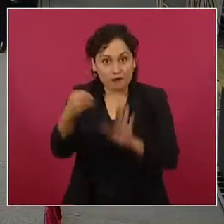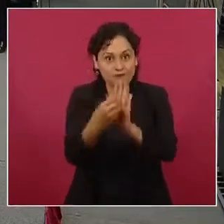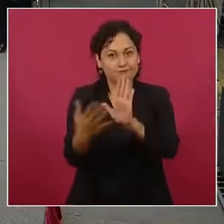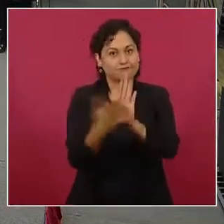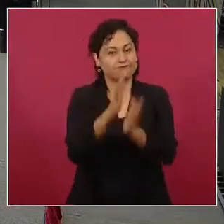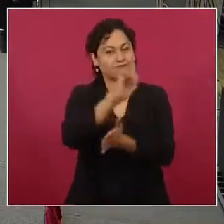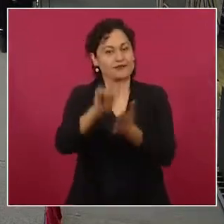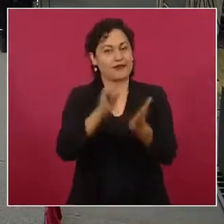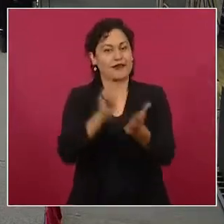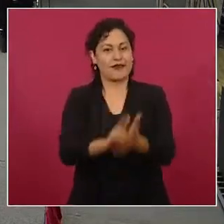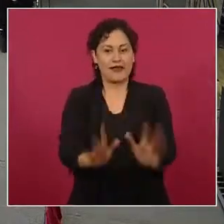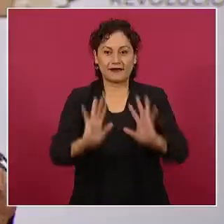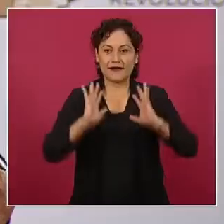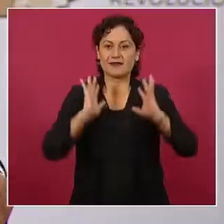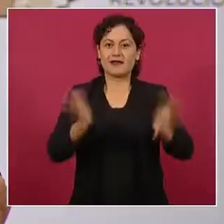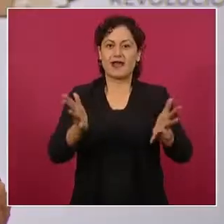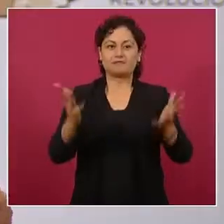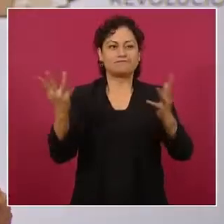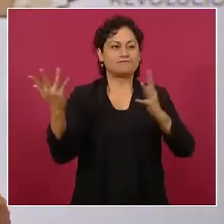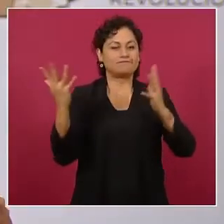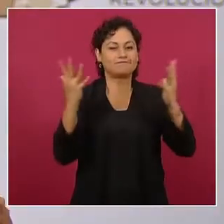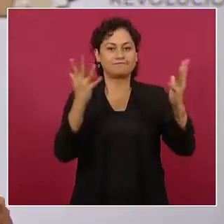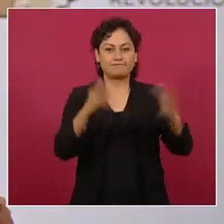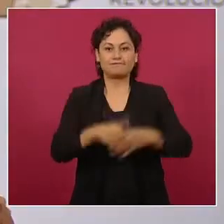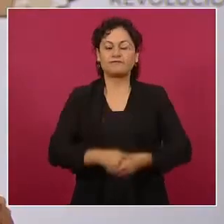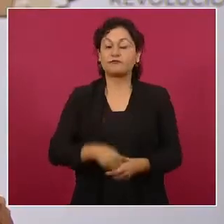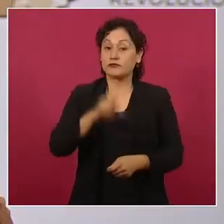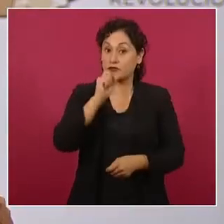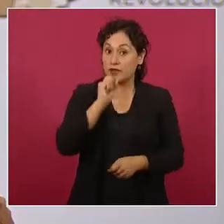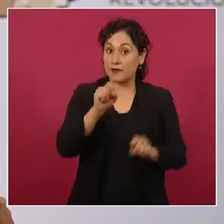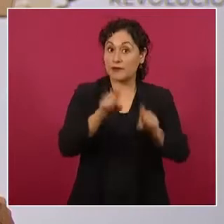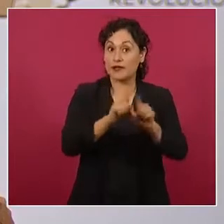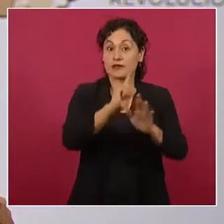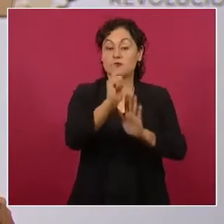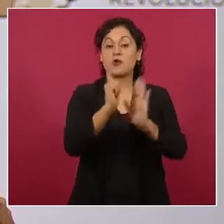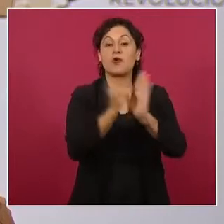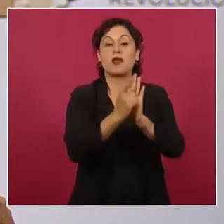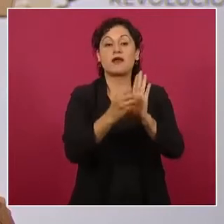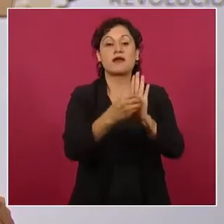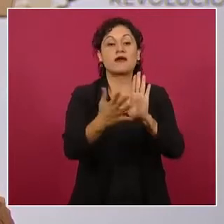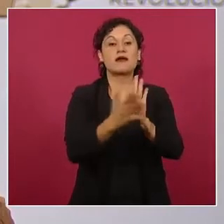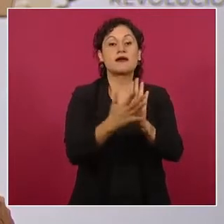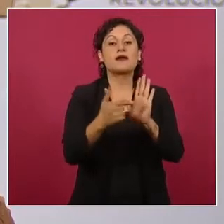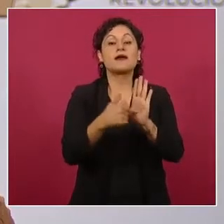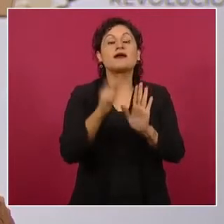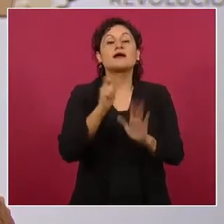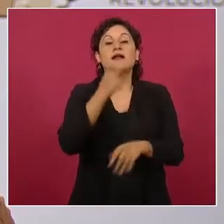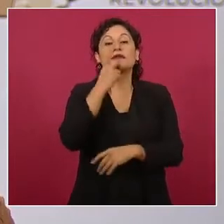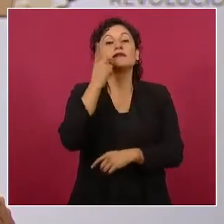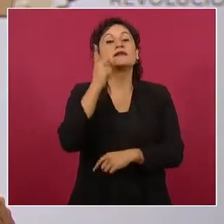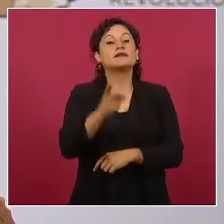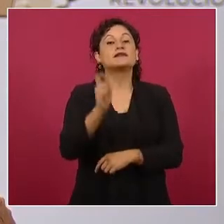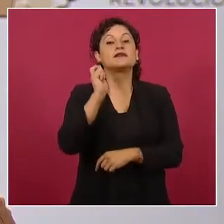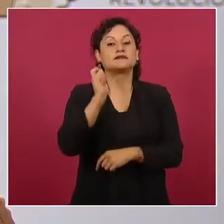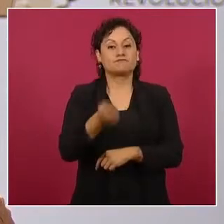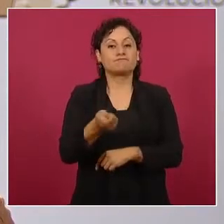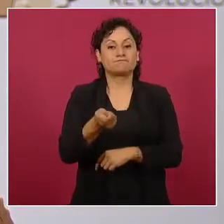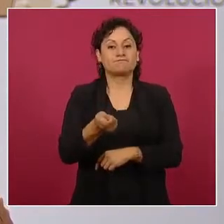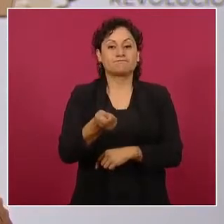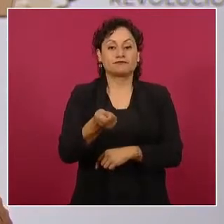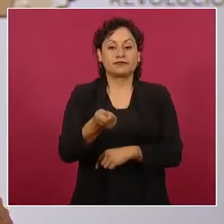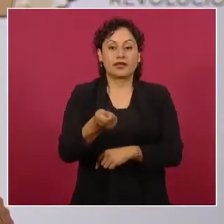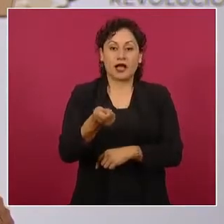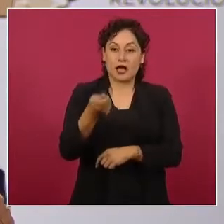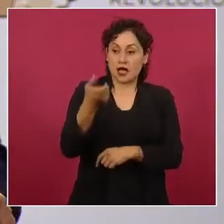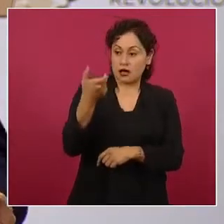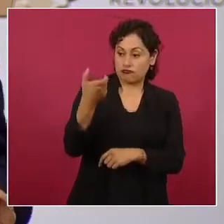quedó establecido en la propia ley que la determinación de los costos de generación ya